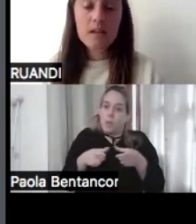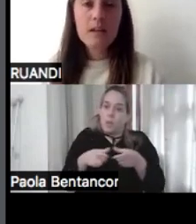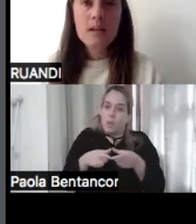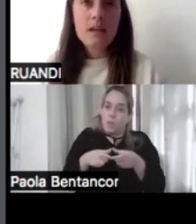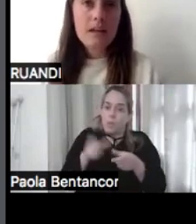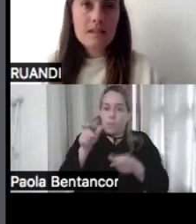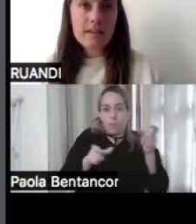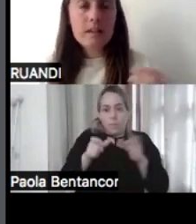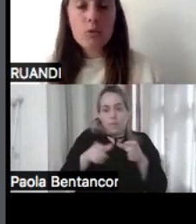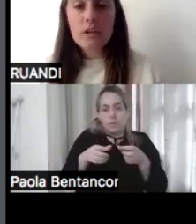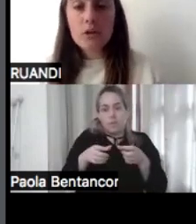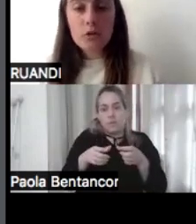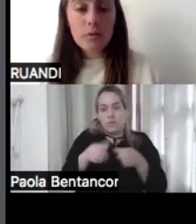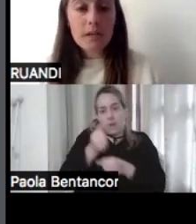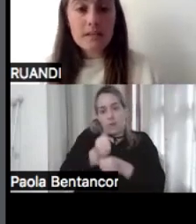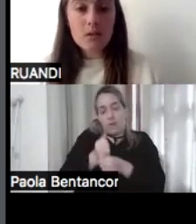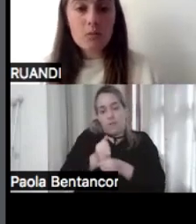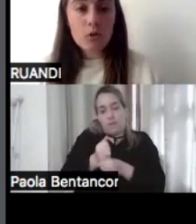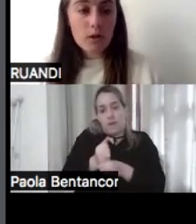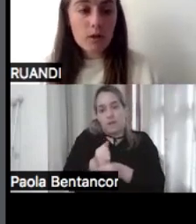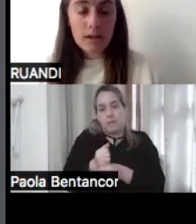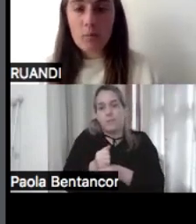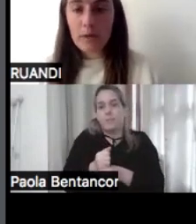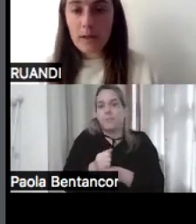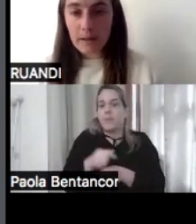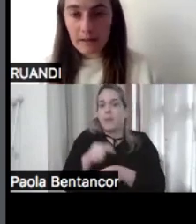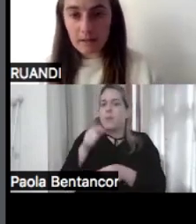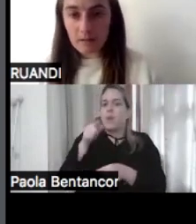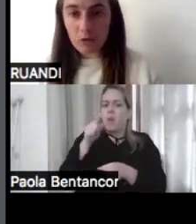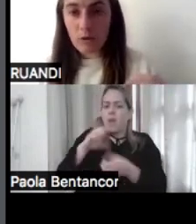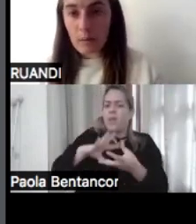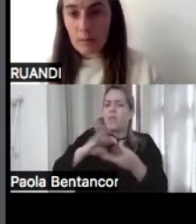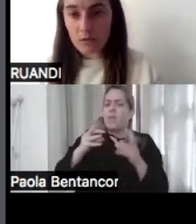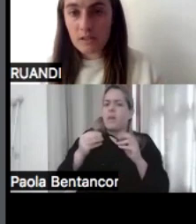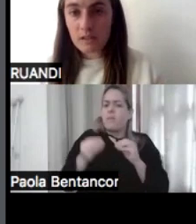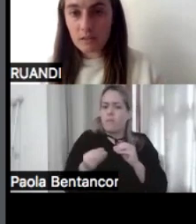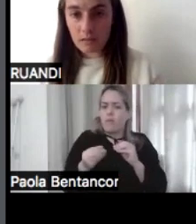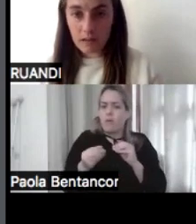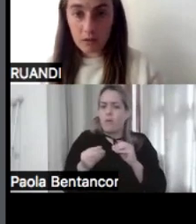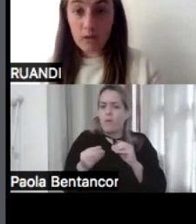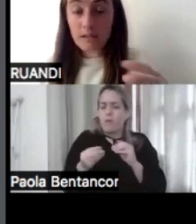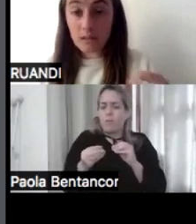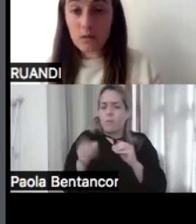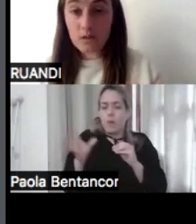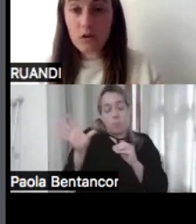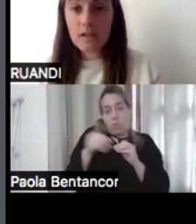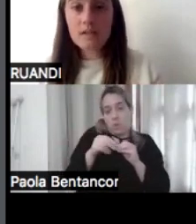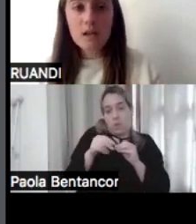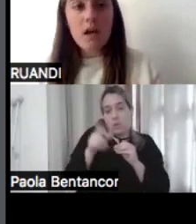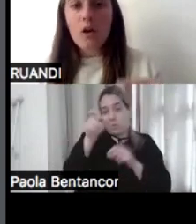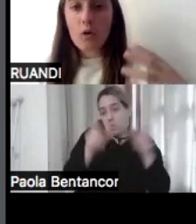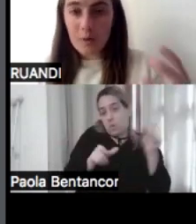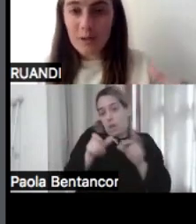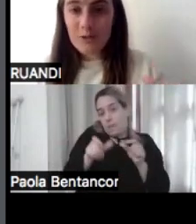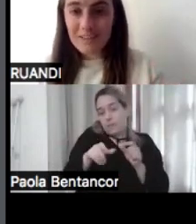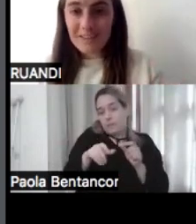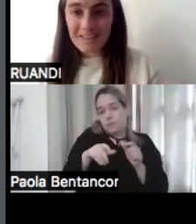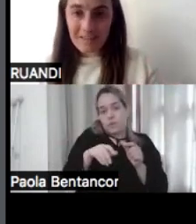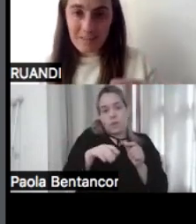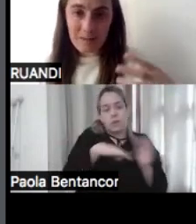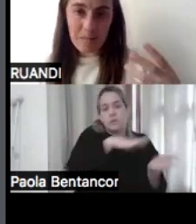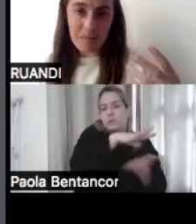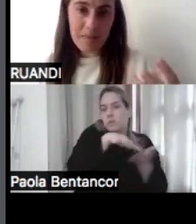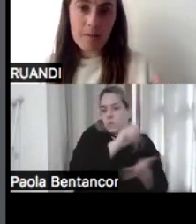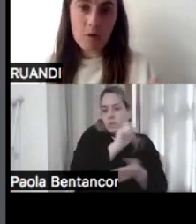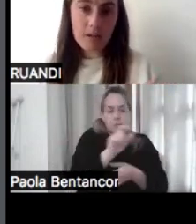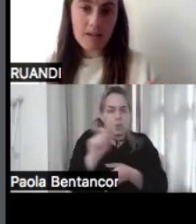que contás. Si este modelo no debería ser un modelo que opere para todas las personas en todas las situaciones.